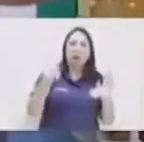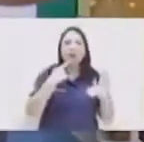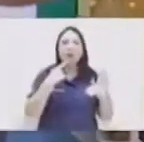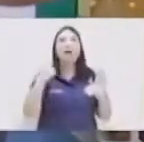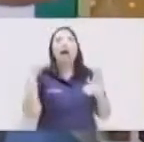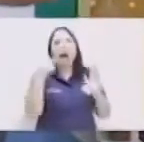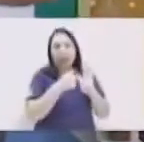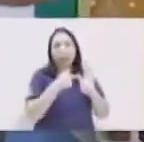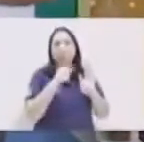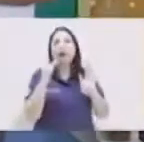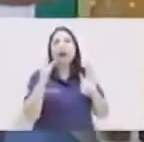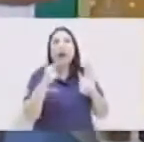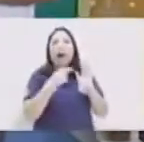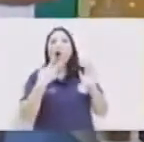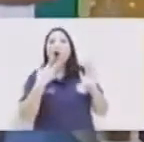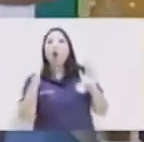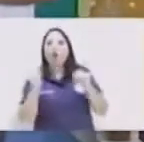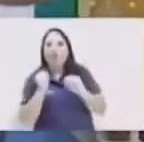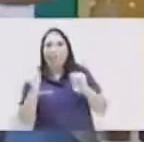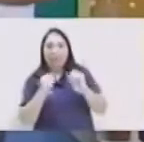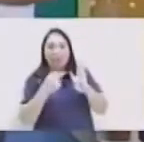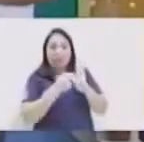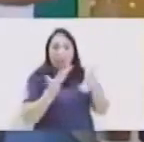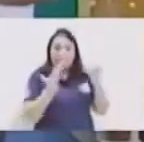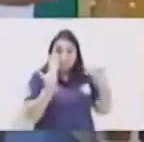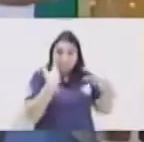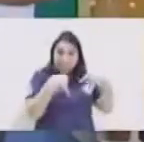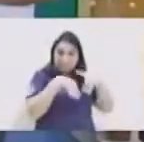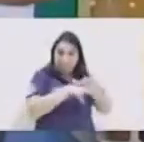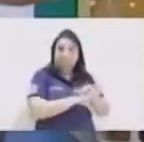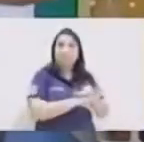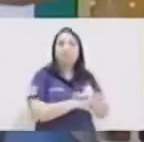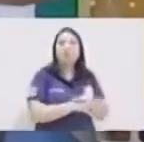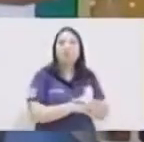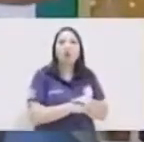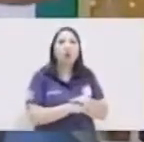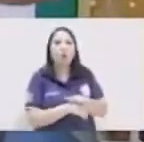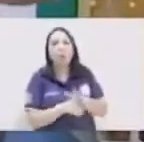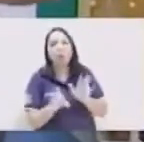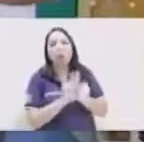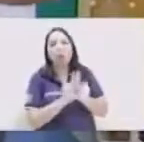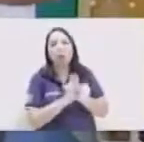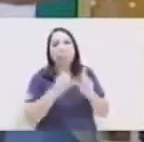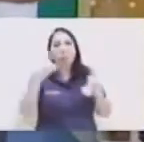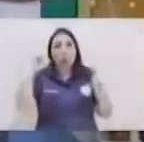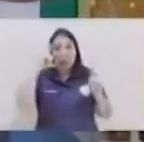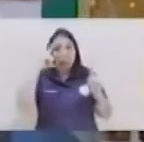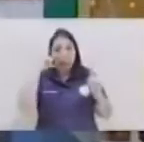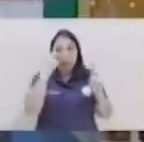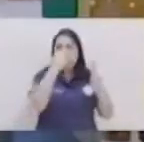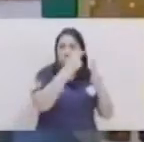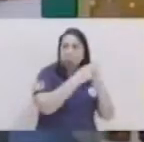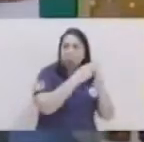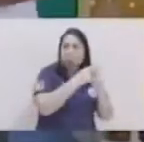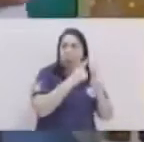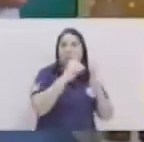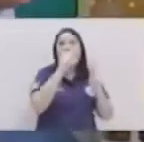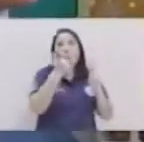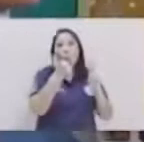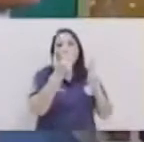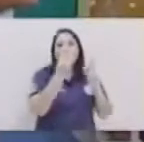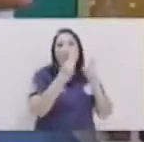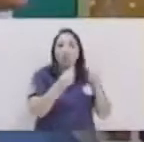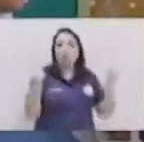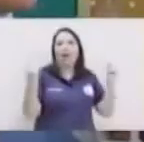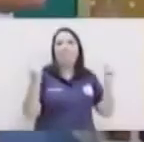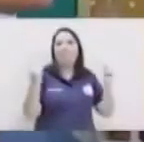hay que recordar que mezclando un color primario con otro color primario da como resultado el Un color complementario. secundario.